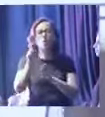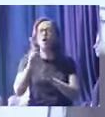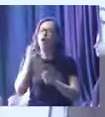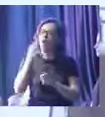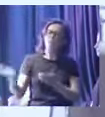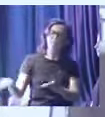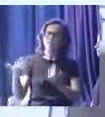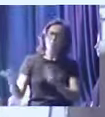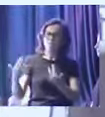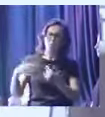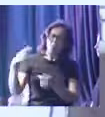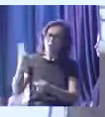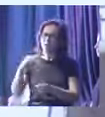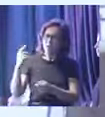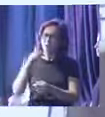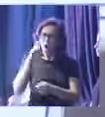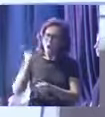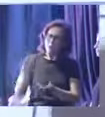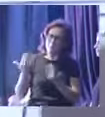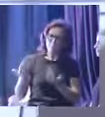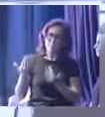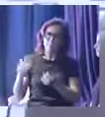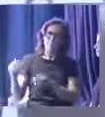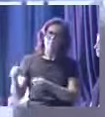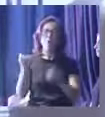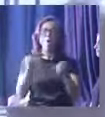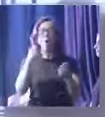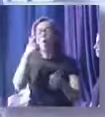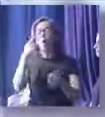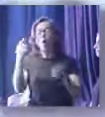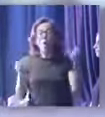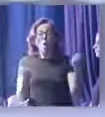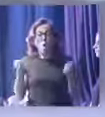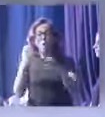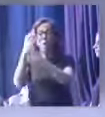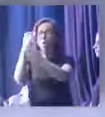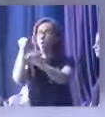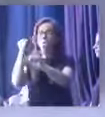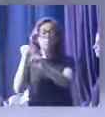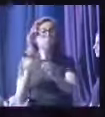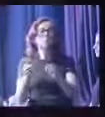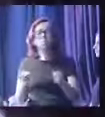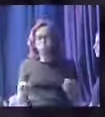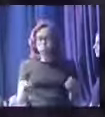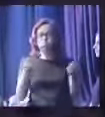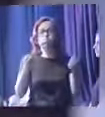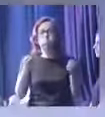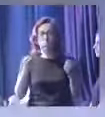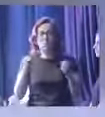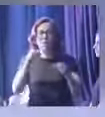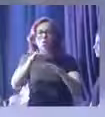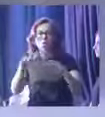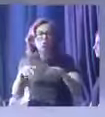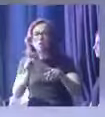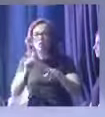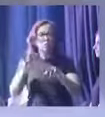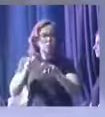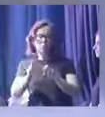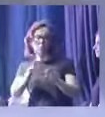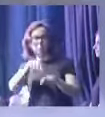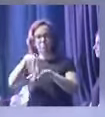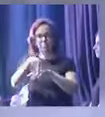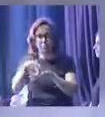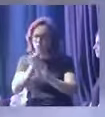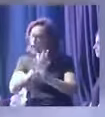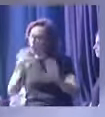cuando intenta subir y que arranca el ómnibus antes de que se sienten o que se sienten los niños. Es también seguridad para